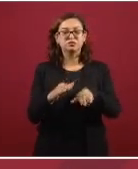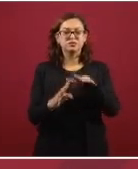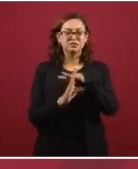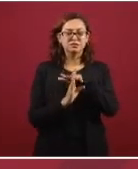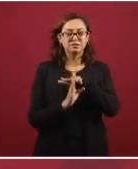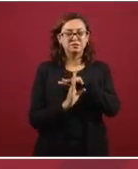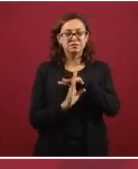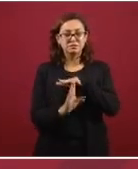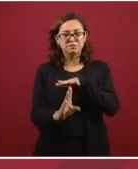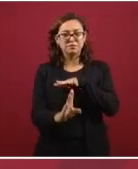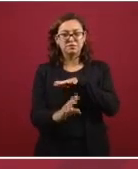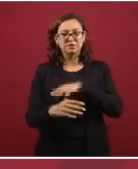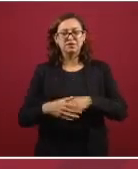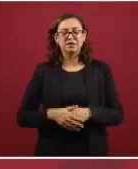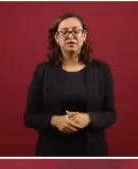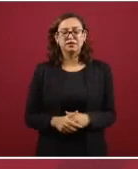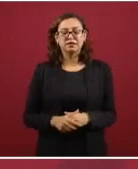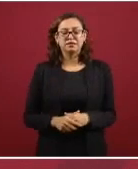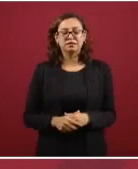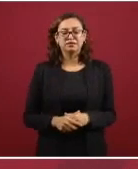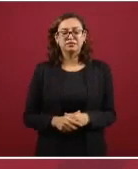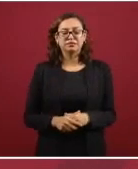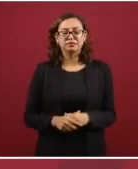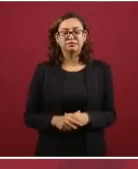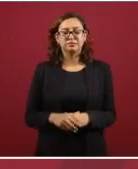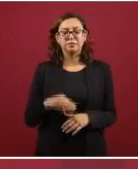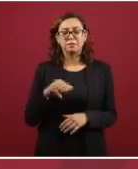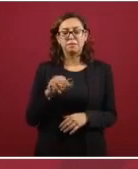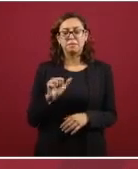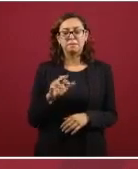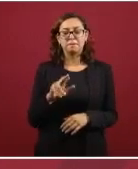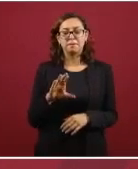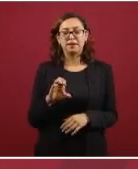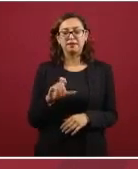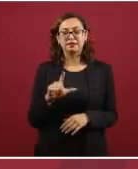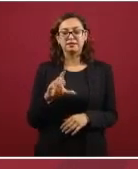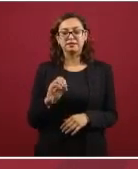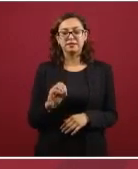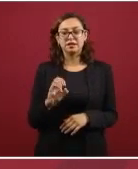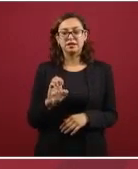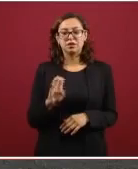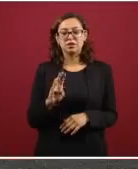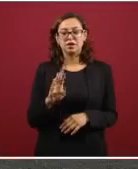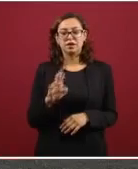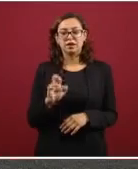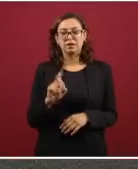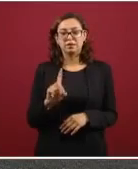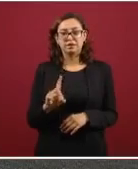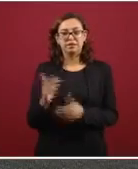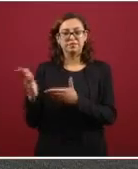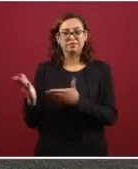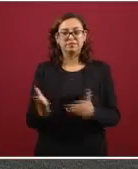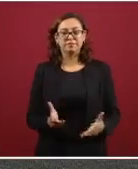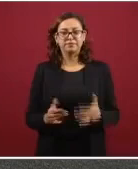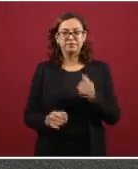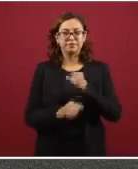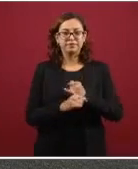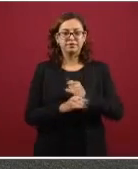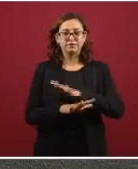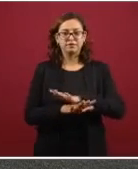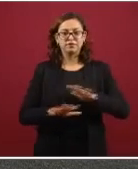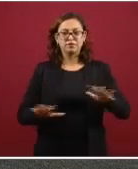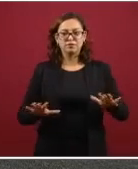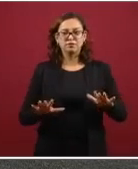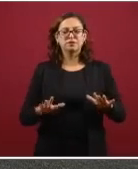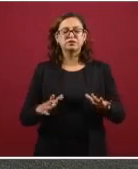Marcelo Ebrard, secretario de Relaciones, va a informarles de cómo vamos